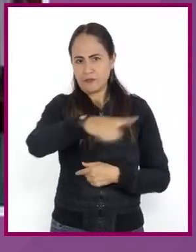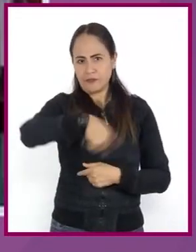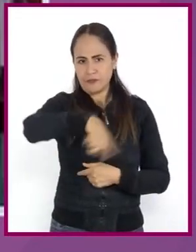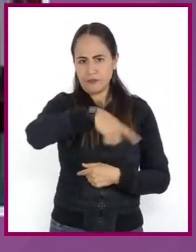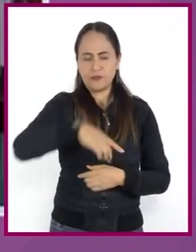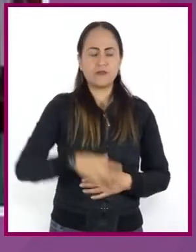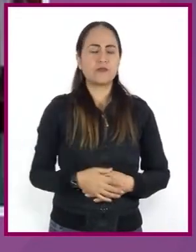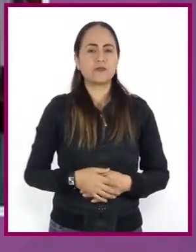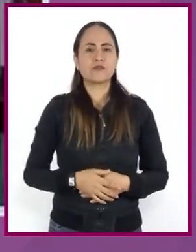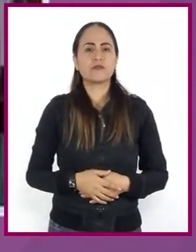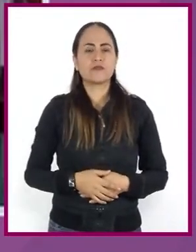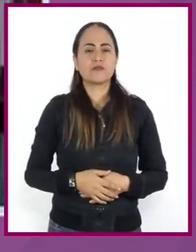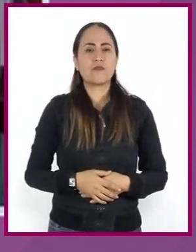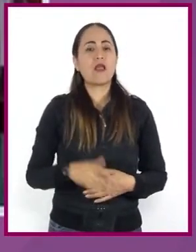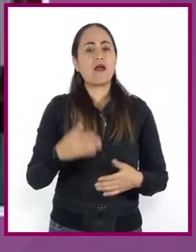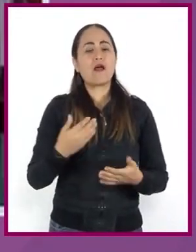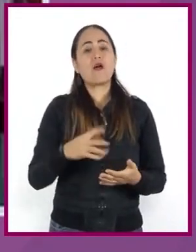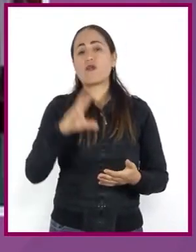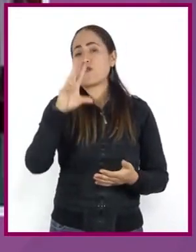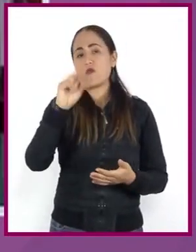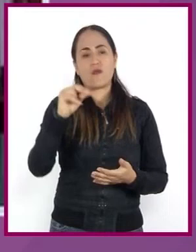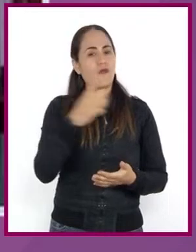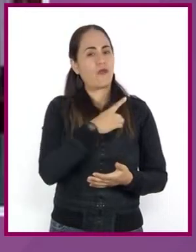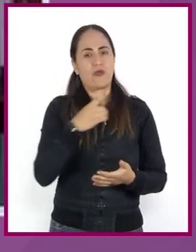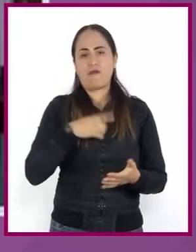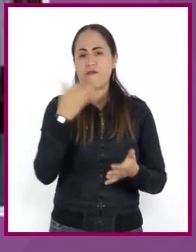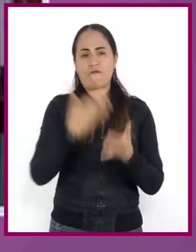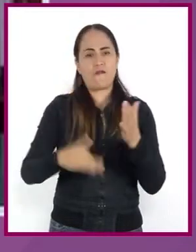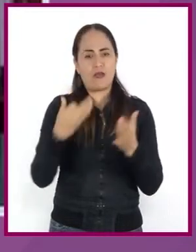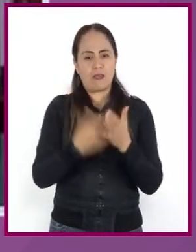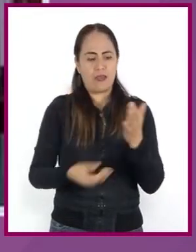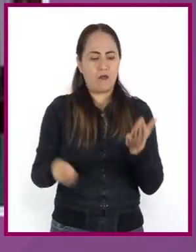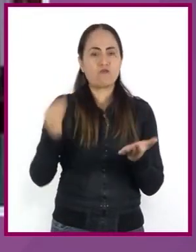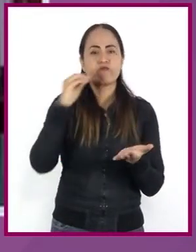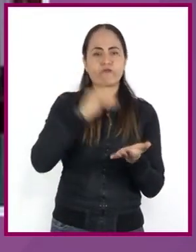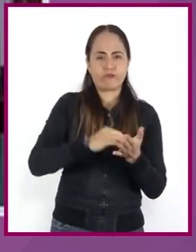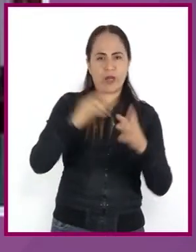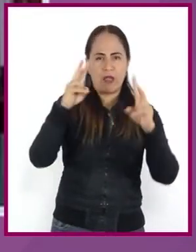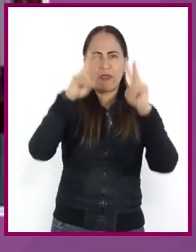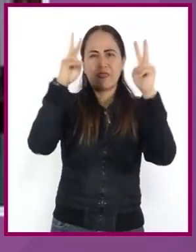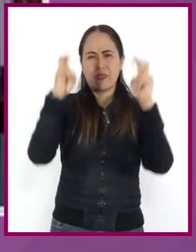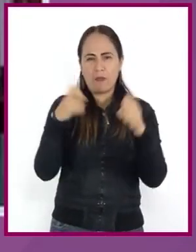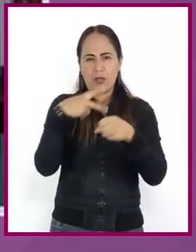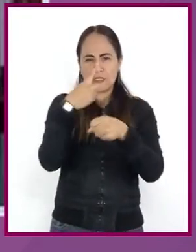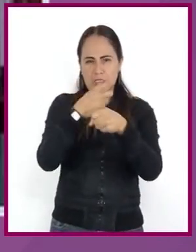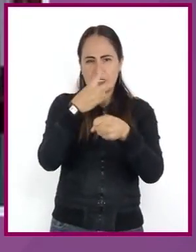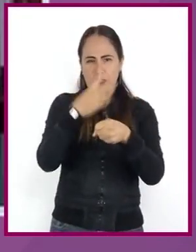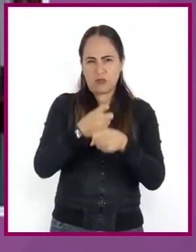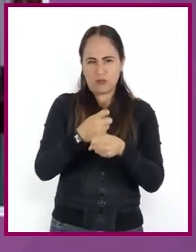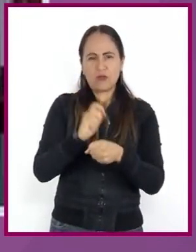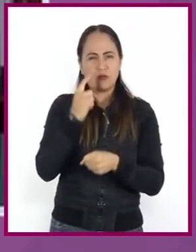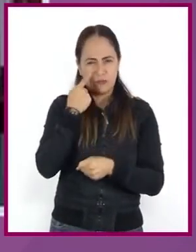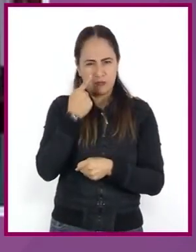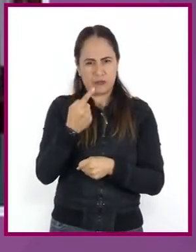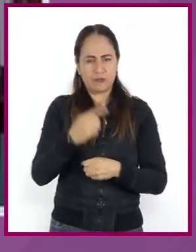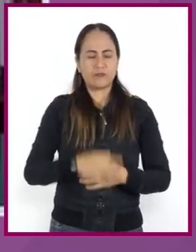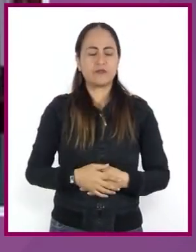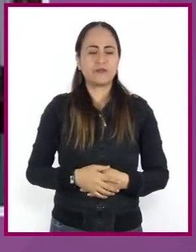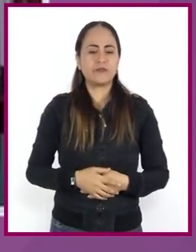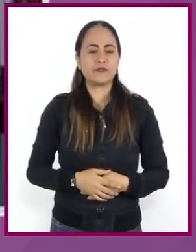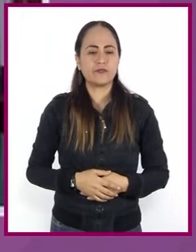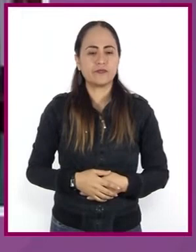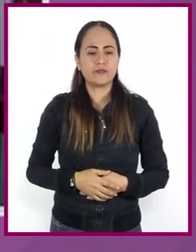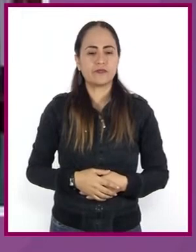Los elementos que no deben de faltar en el apartado de subtítulos o enclausulados son los siguientes: